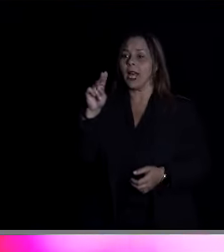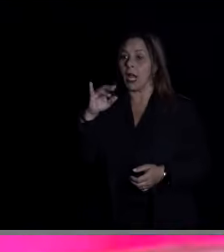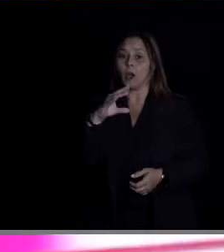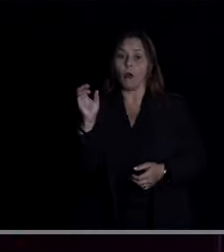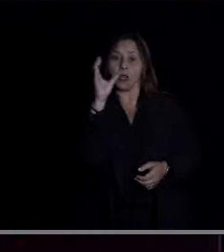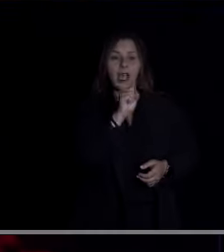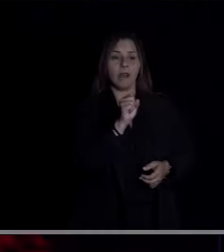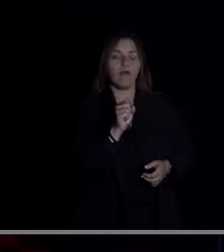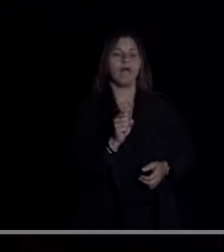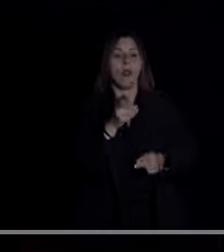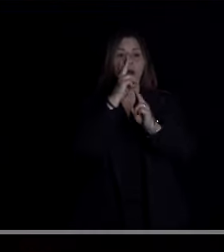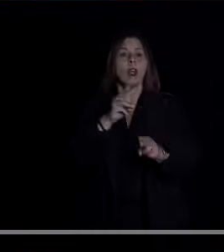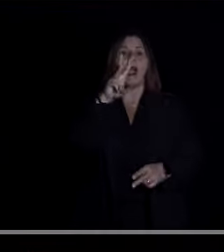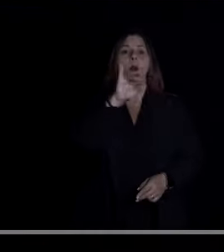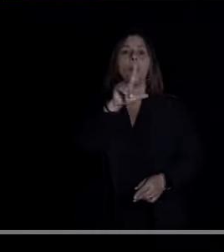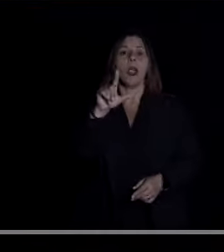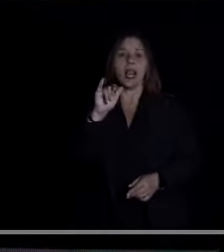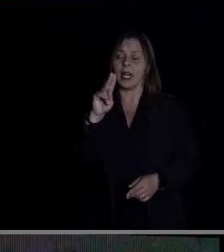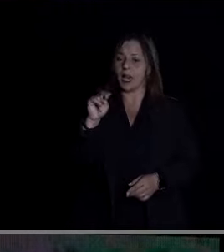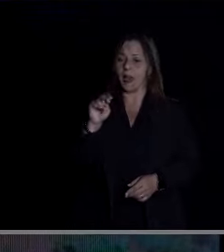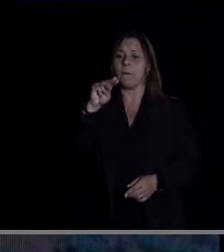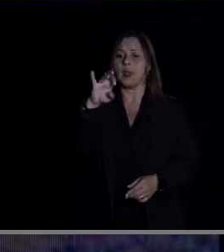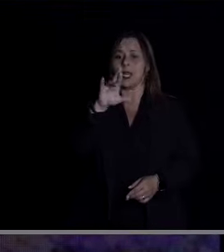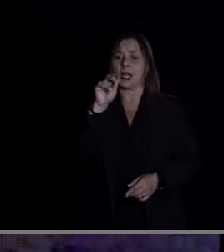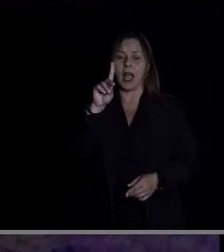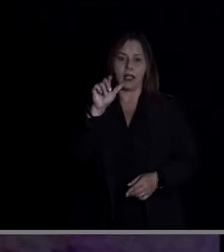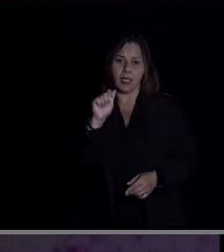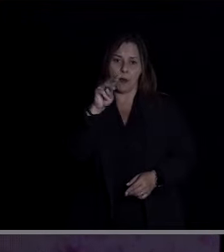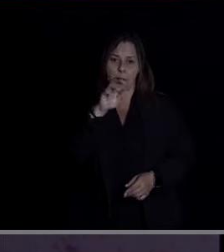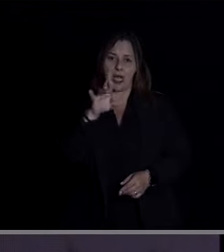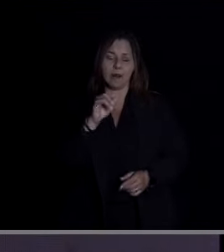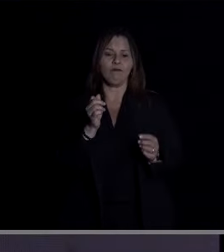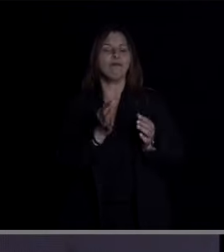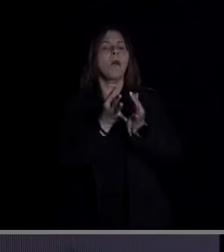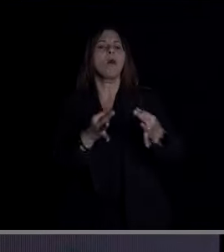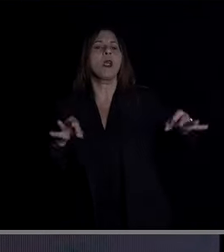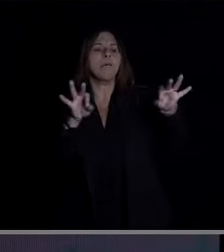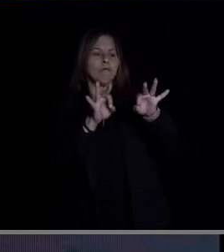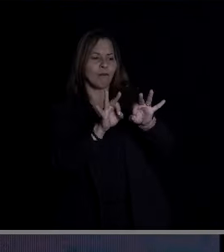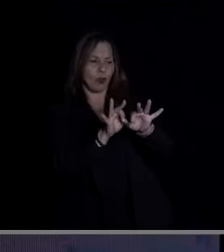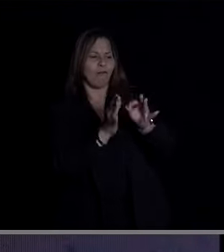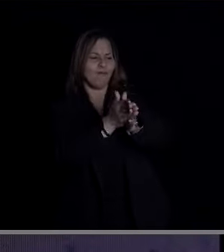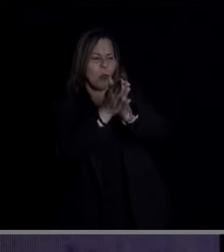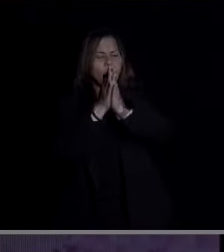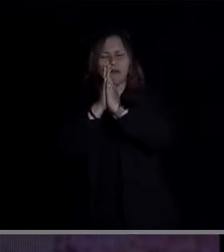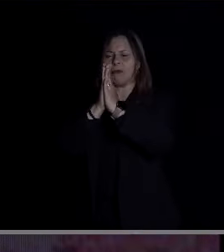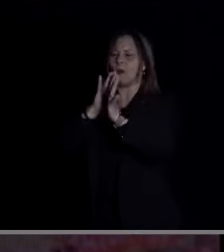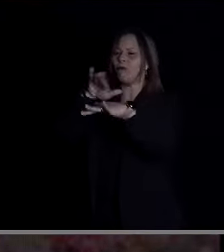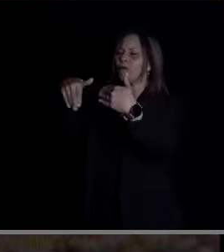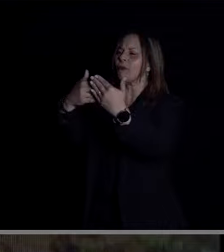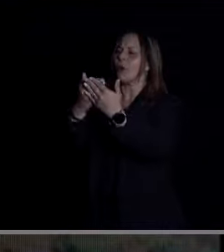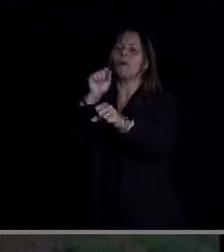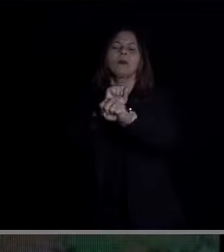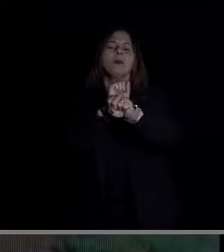Caguas, Honorable William Miranda Marín. Y muy importante, solicito a todos los